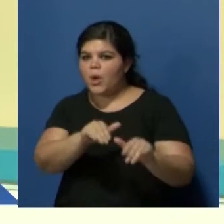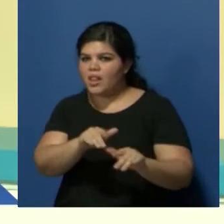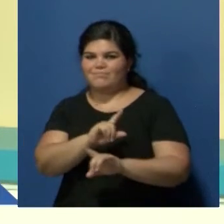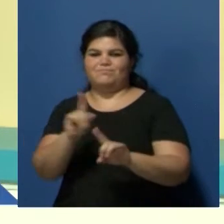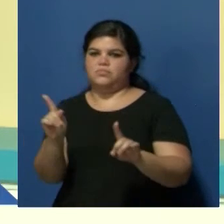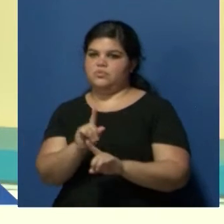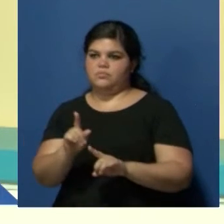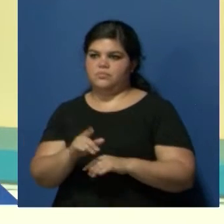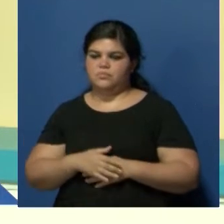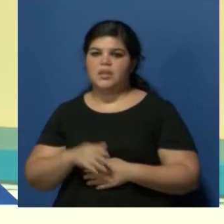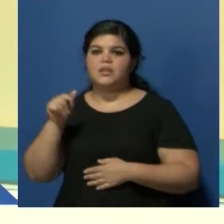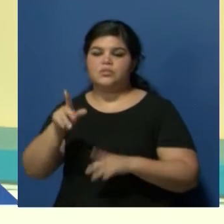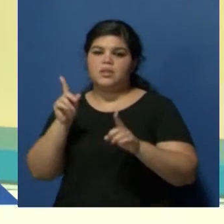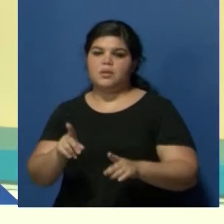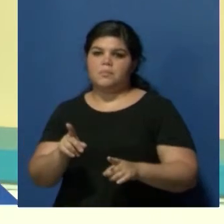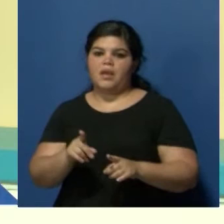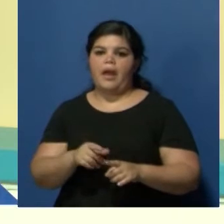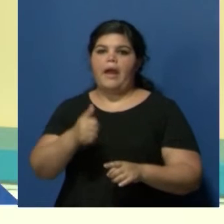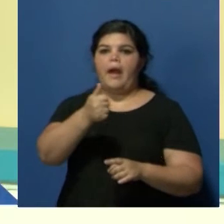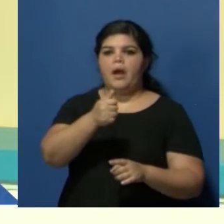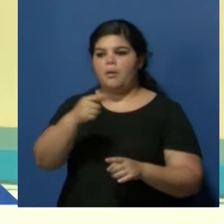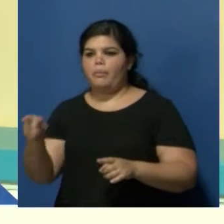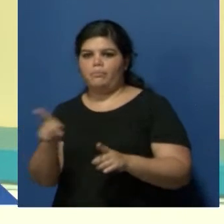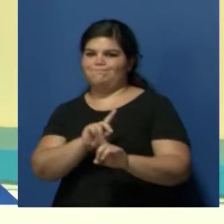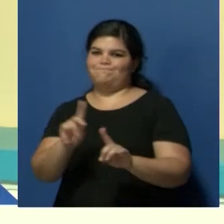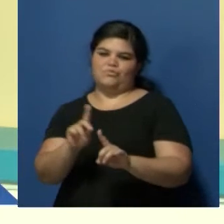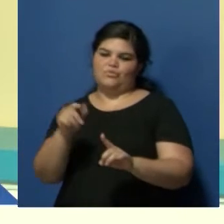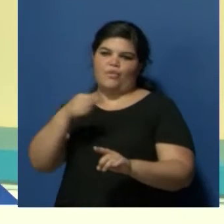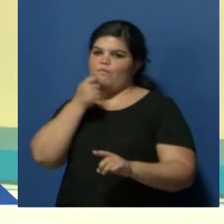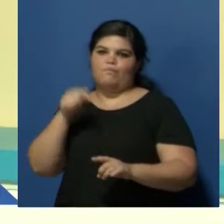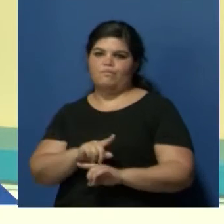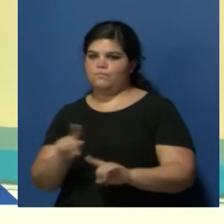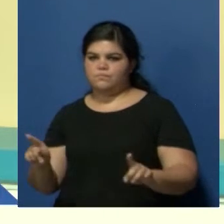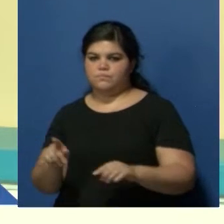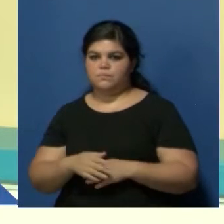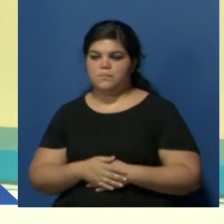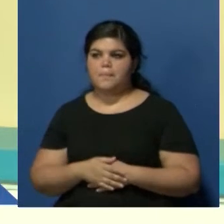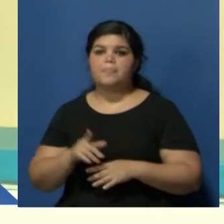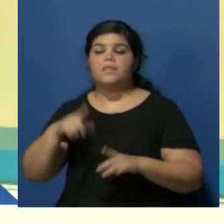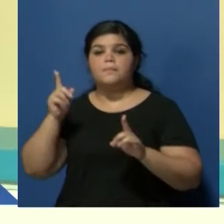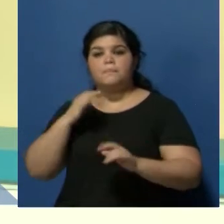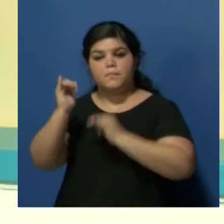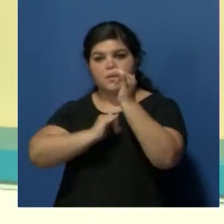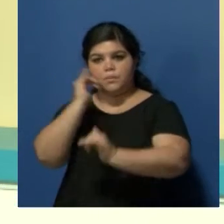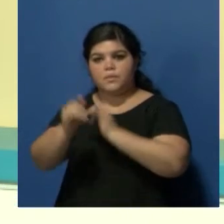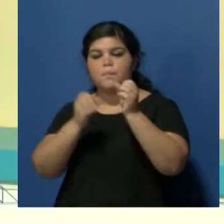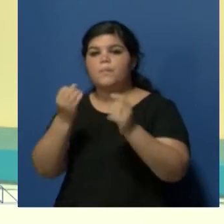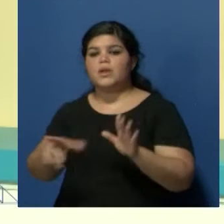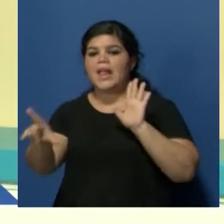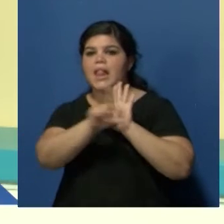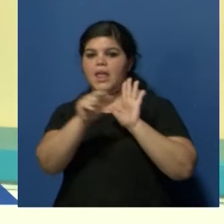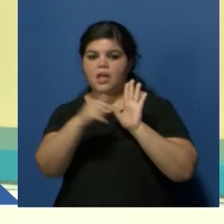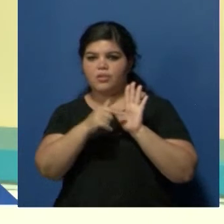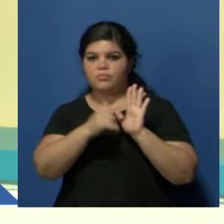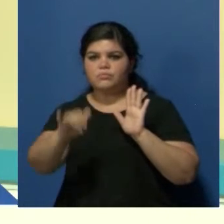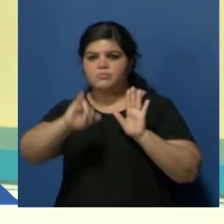unicausal. ¿Sí? Si A, entonces B. Esto no funciona así. Y lo digo esto porque muchas veces nuestros marcos legislativos sí funcionan